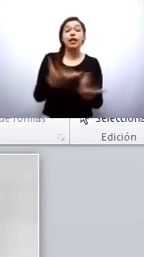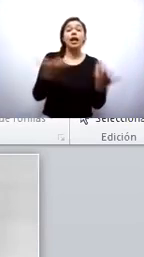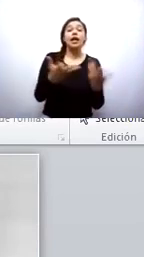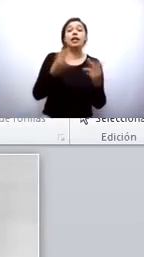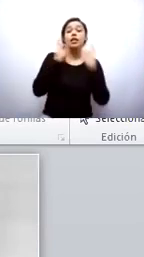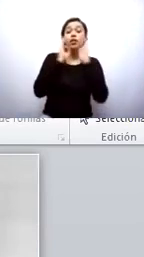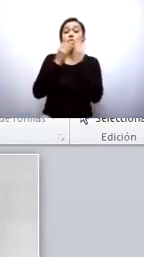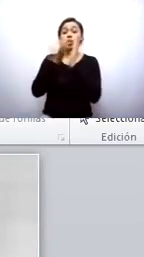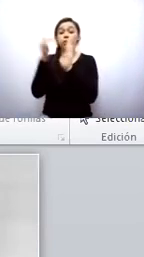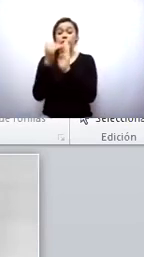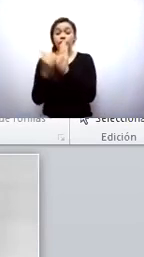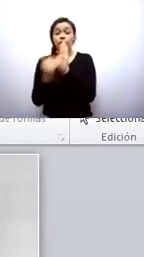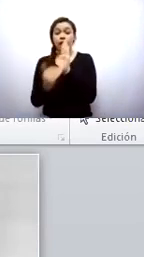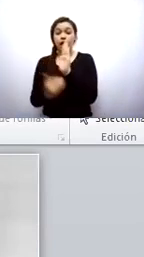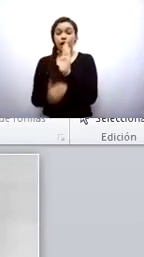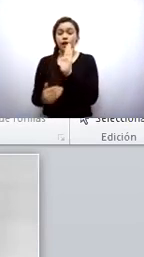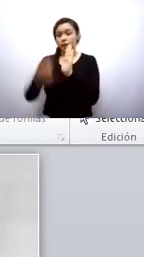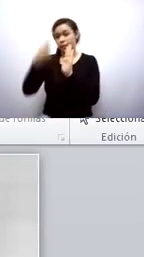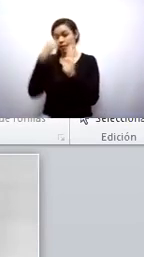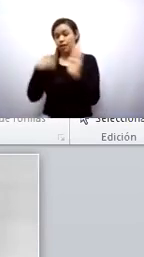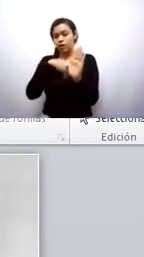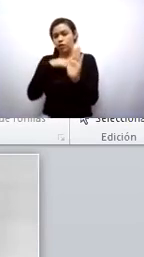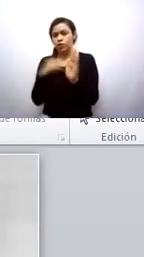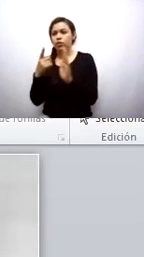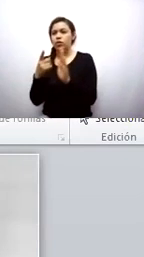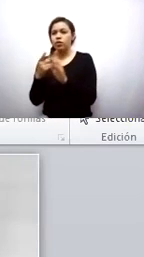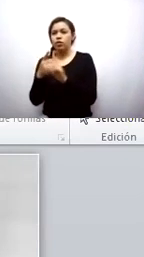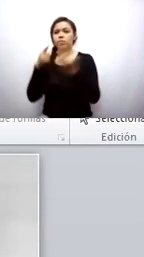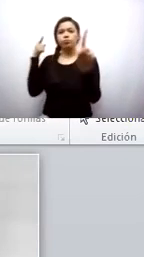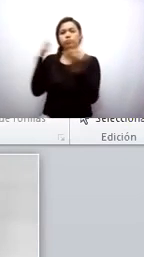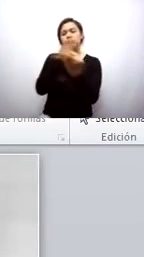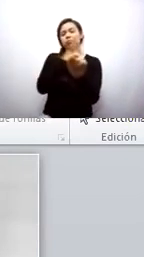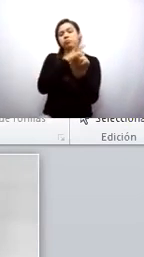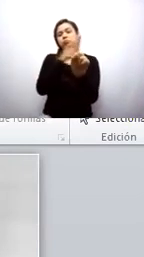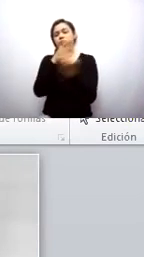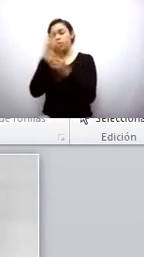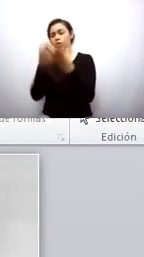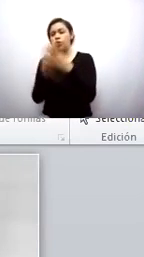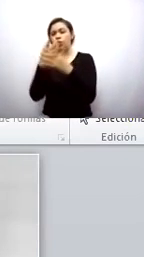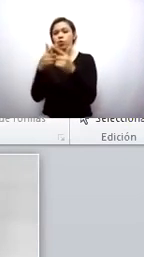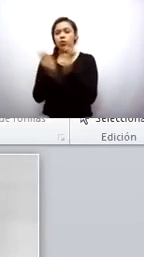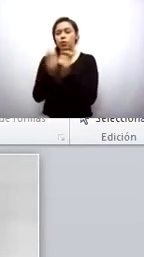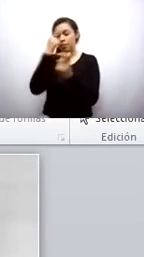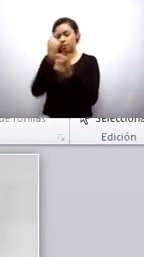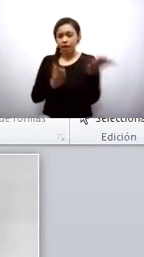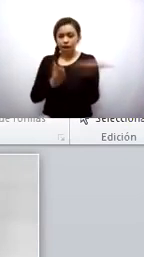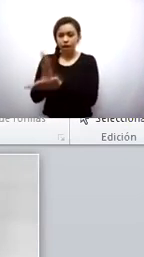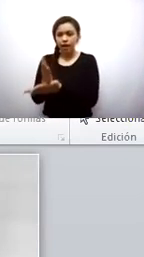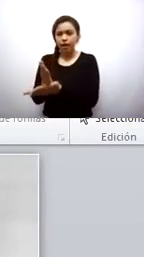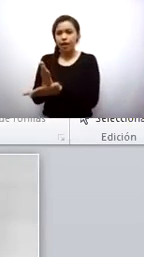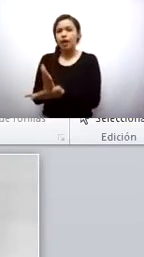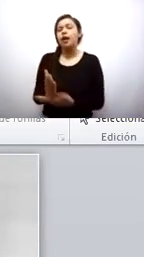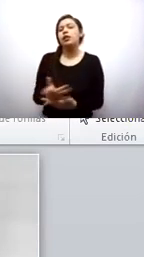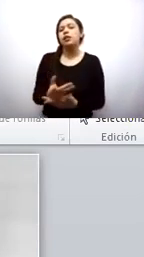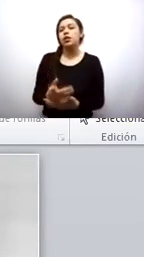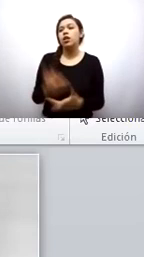mecanismos, nuevas rutas que nos puedan determinar un nuevo rubro, de acción en cuanto a lo digital,